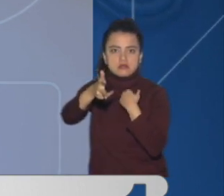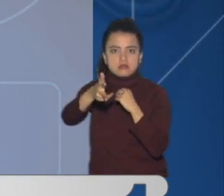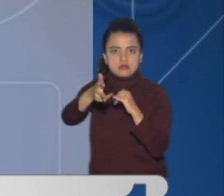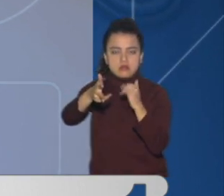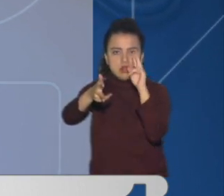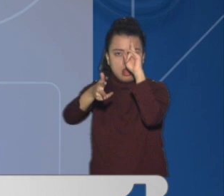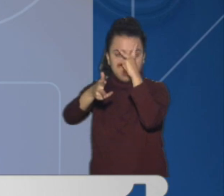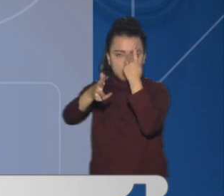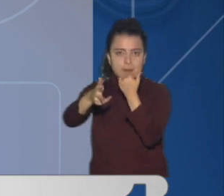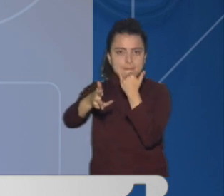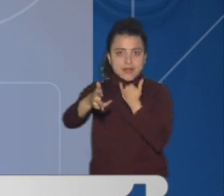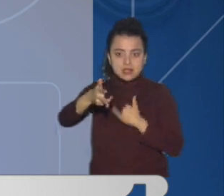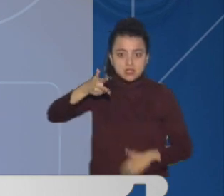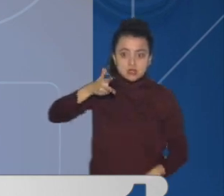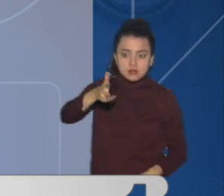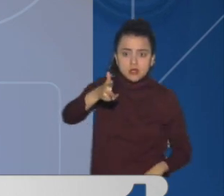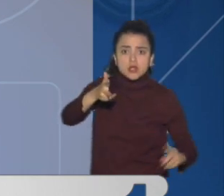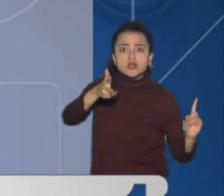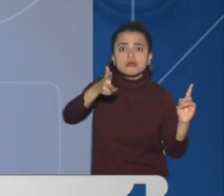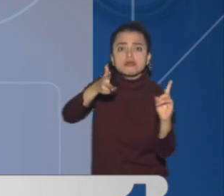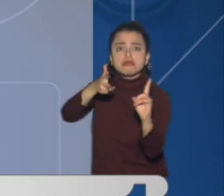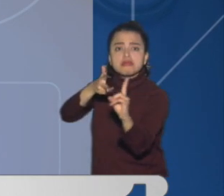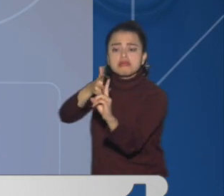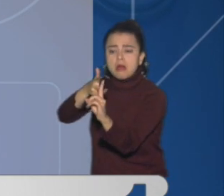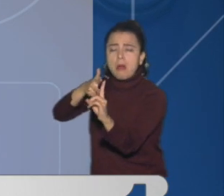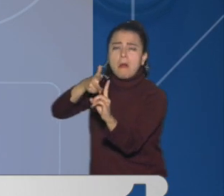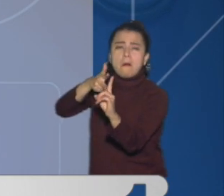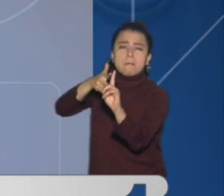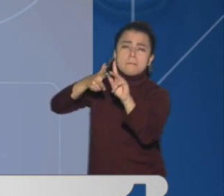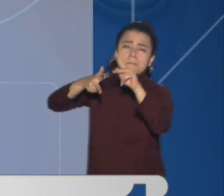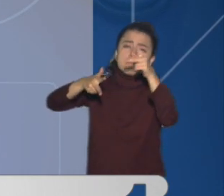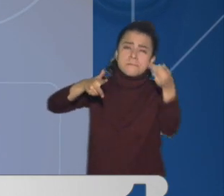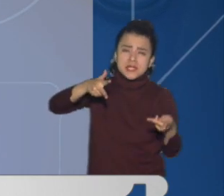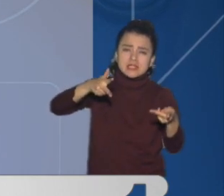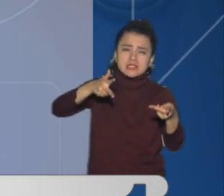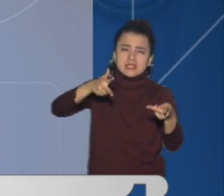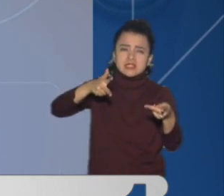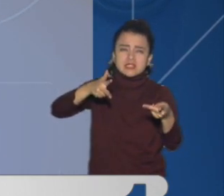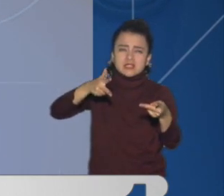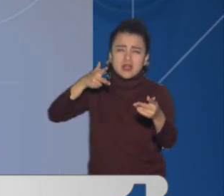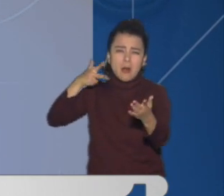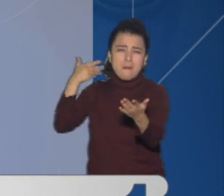a la mujer de 92 años que inicialmente fue llevada al hospital local